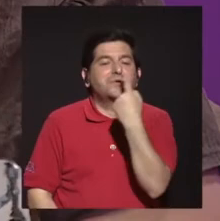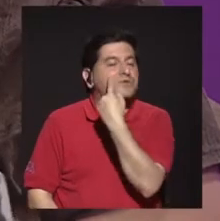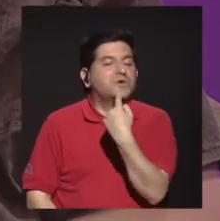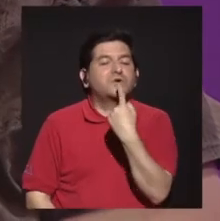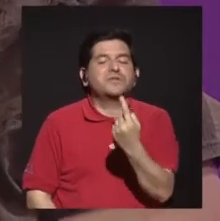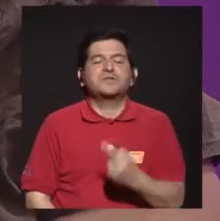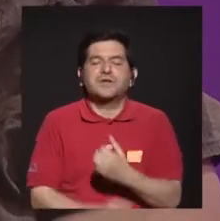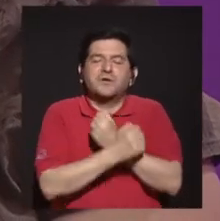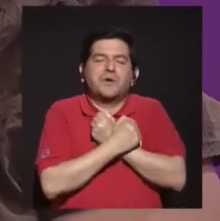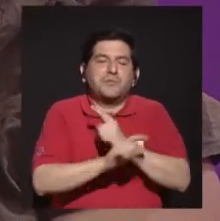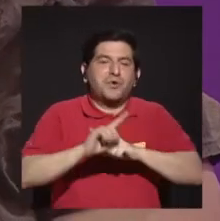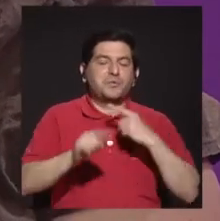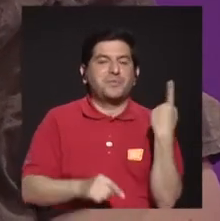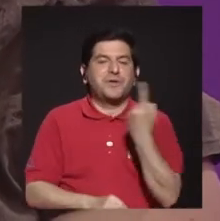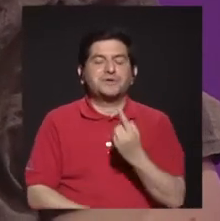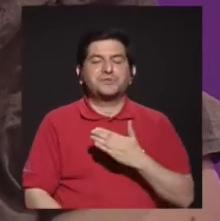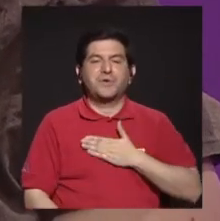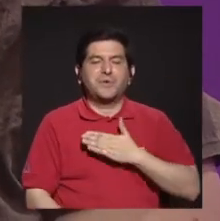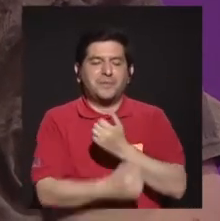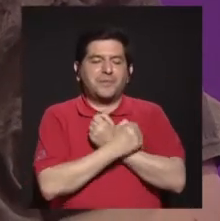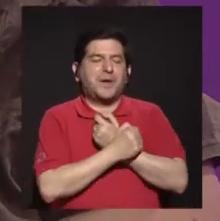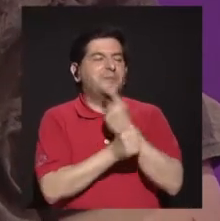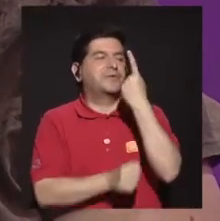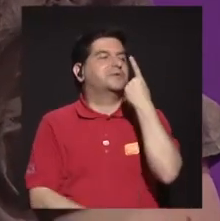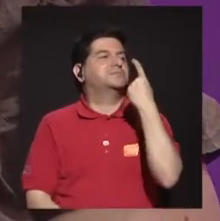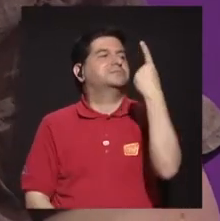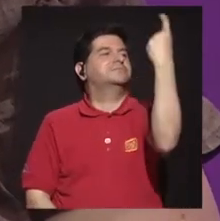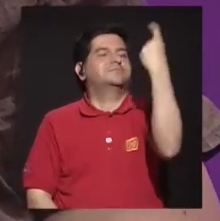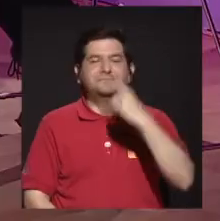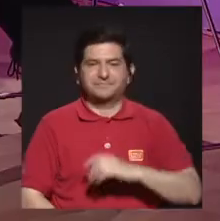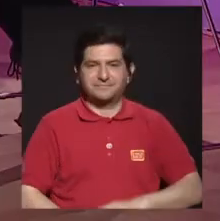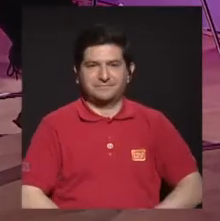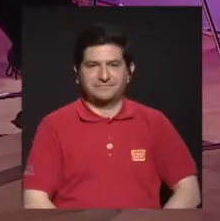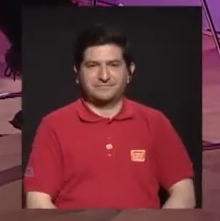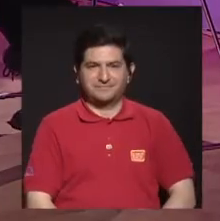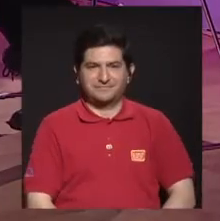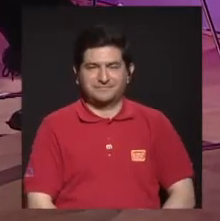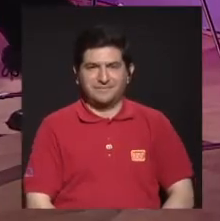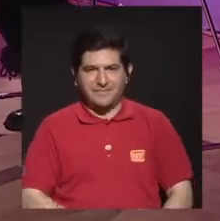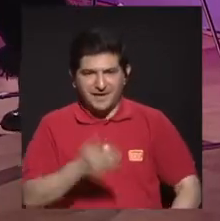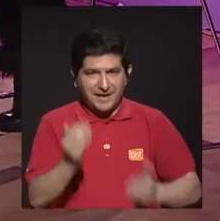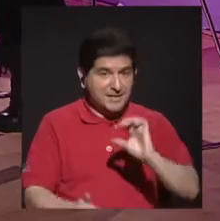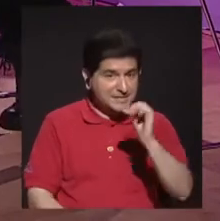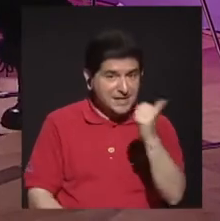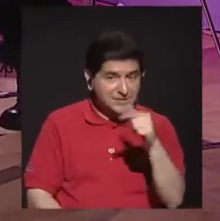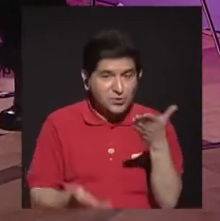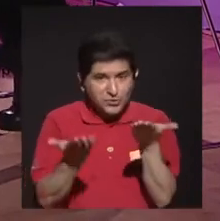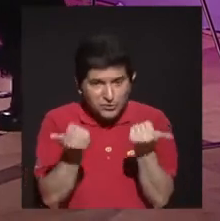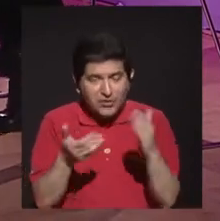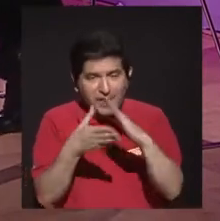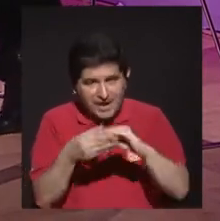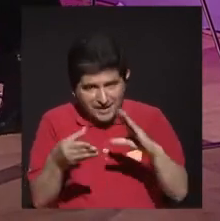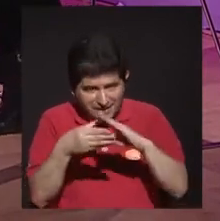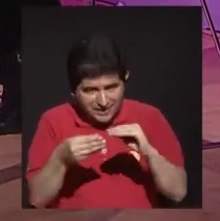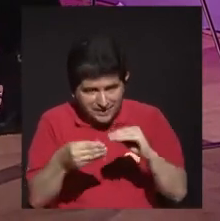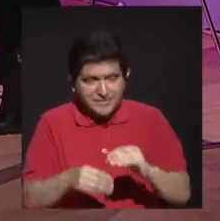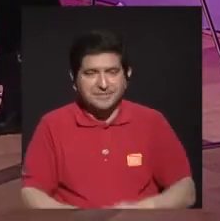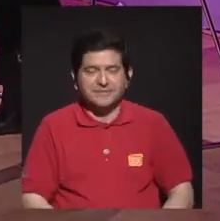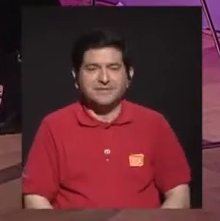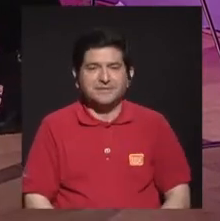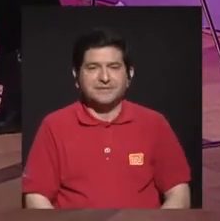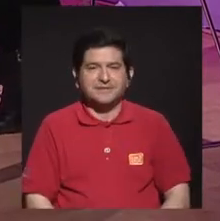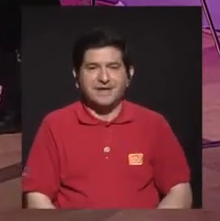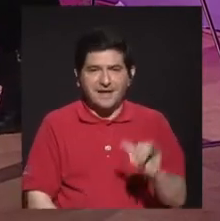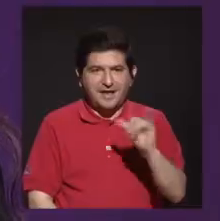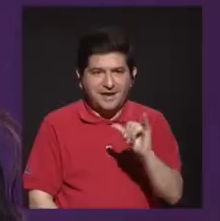pero simplemente eres mi amor platónico. Tal vez algún otro que nos quisieran compartir. Bueno, igual que mi